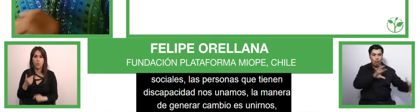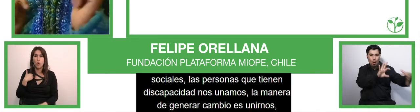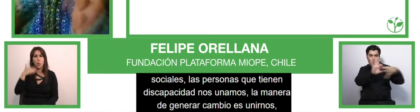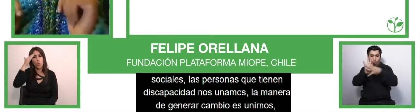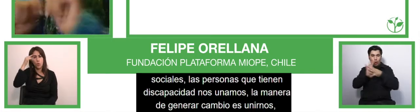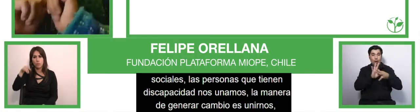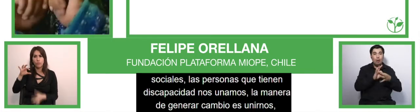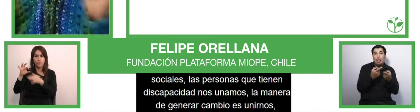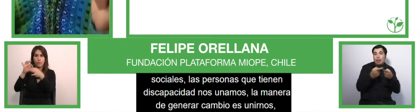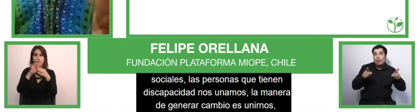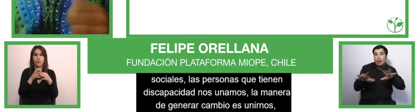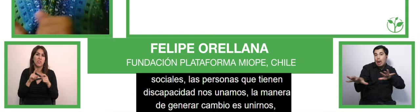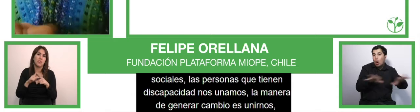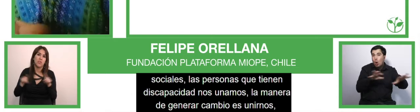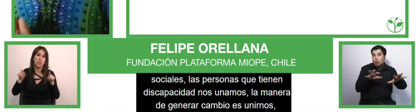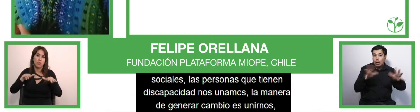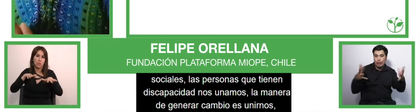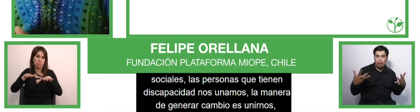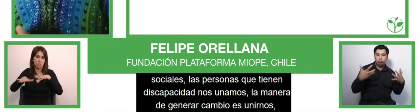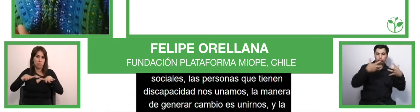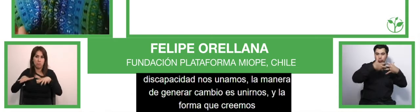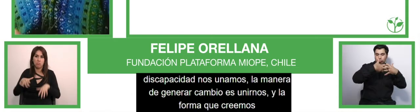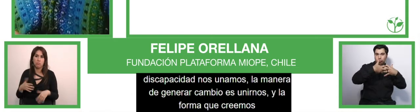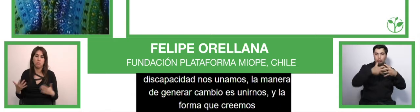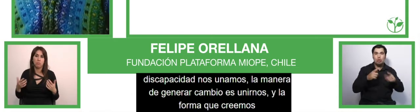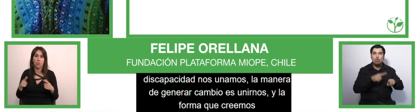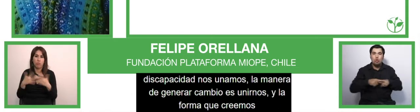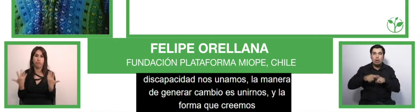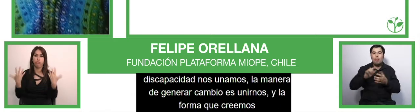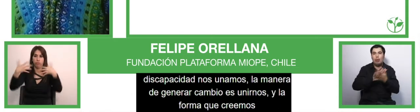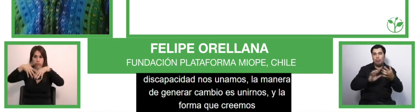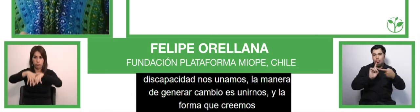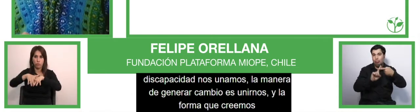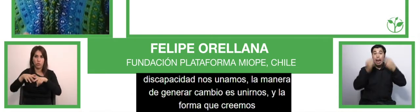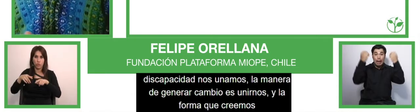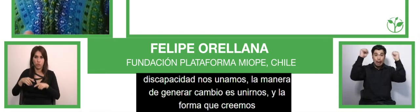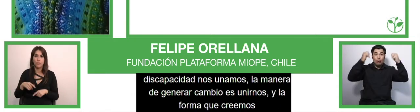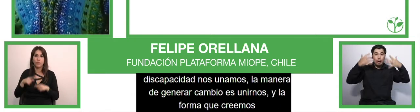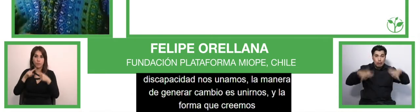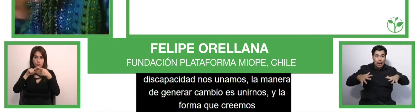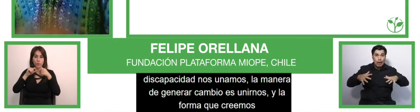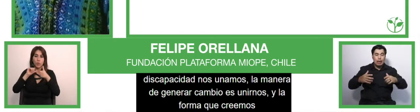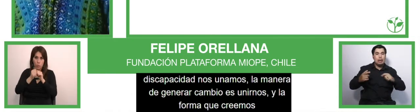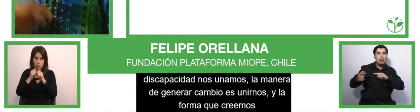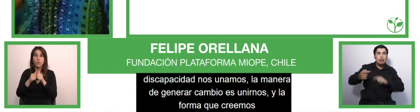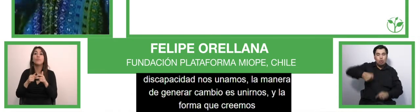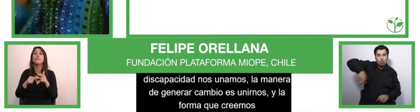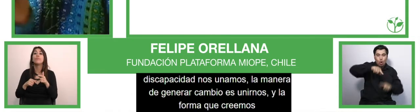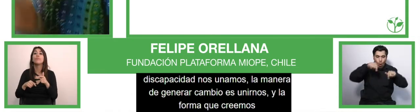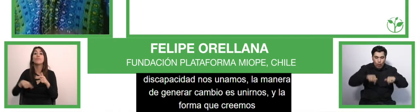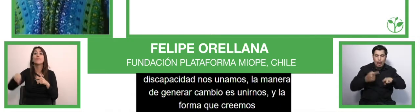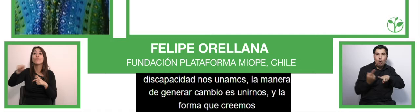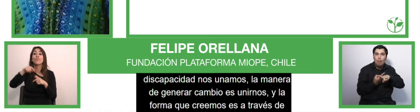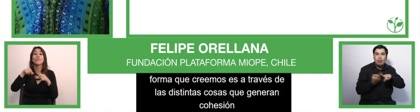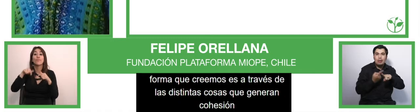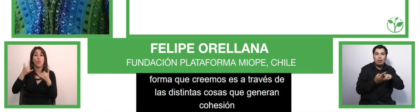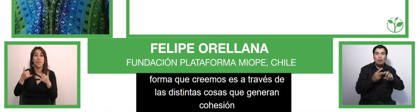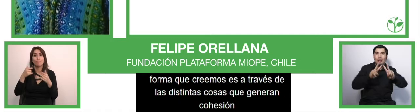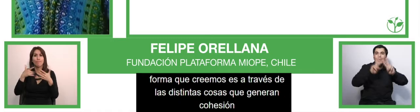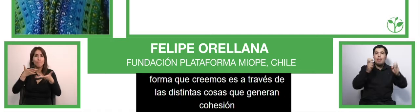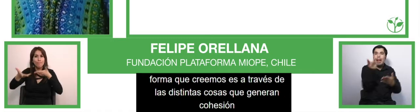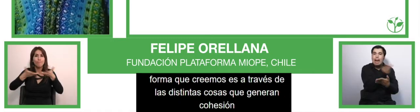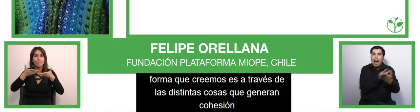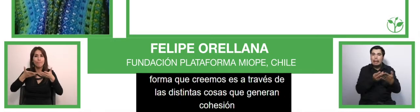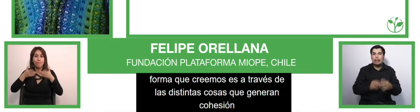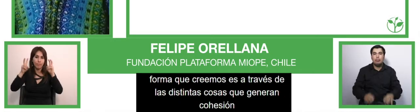distintas cosas que generan cohesión social. Acá el deporte ya se habló y hoy día nosotros estamos hablando del arte. Pero para poder generar esta cohesión